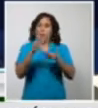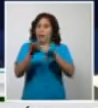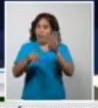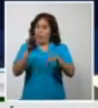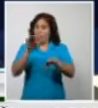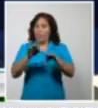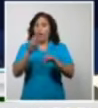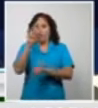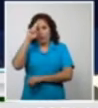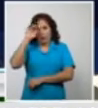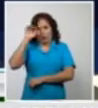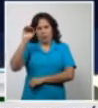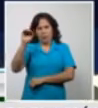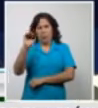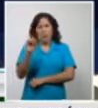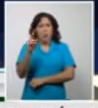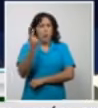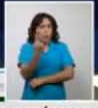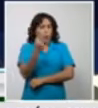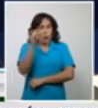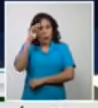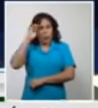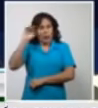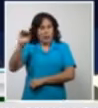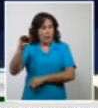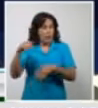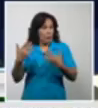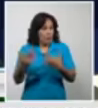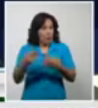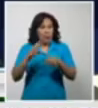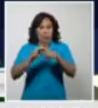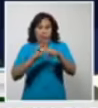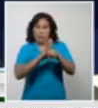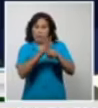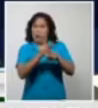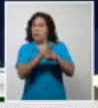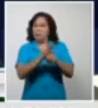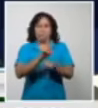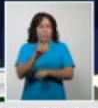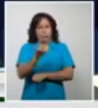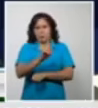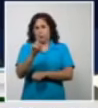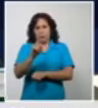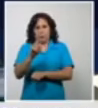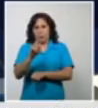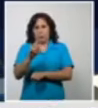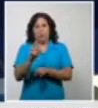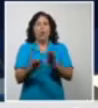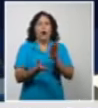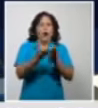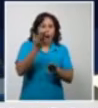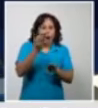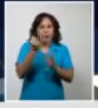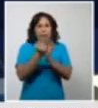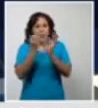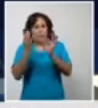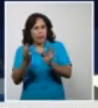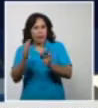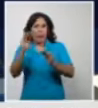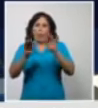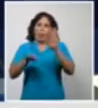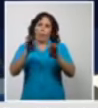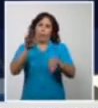no son solo los pacientes. Esa cuenta matemática de yo di tantas altas, son tantos confirmados, no es